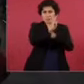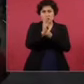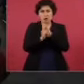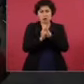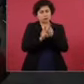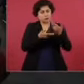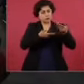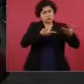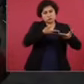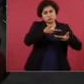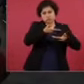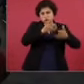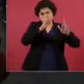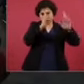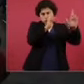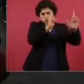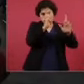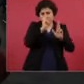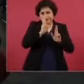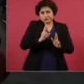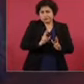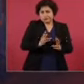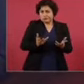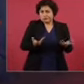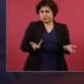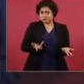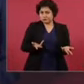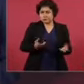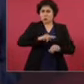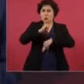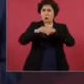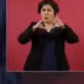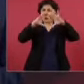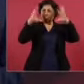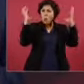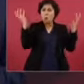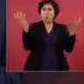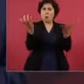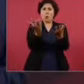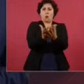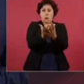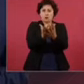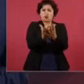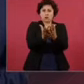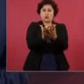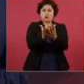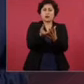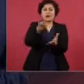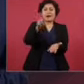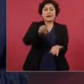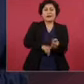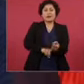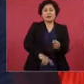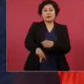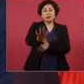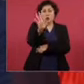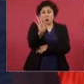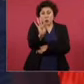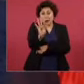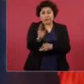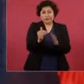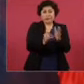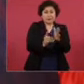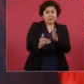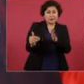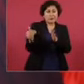los principales socios económicos, comerciales en el mundo. Viven 40 millones de paisanos en Estados